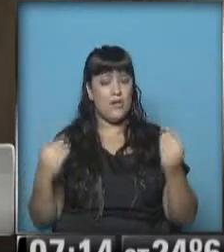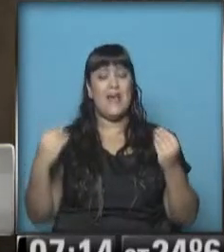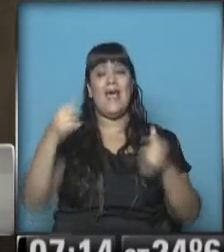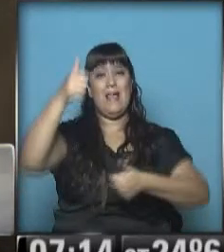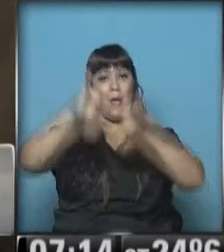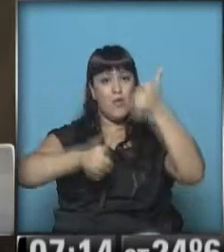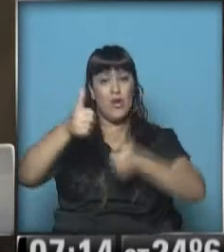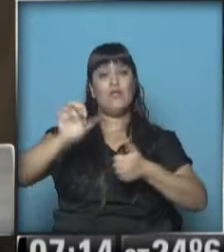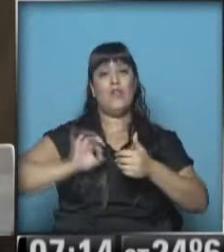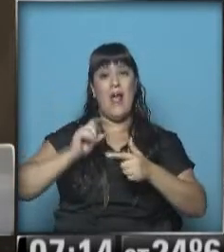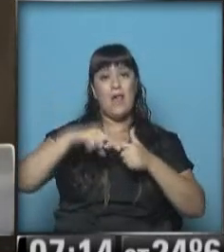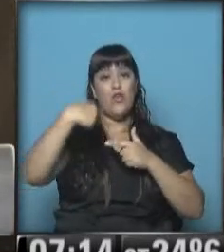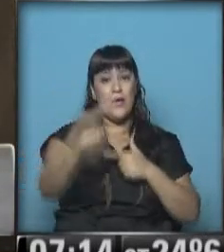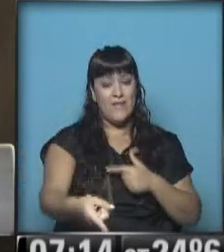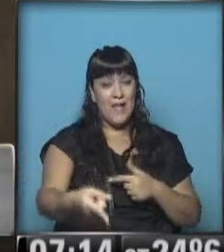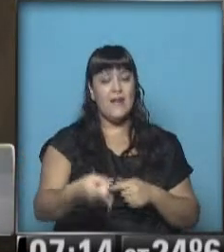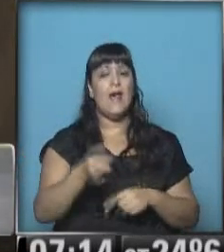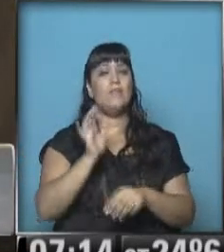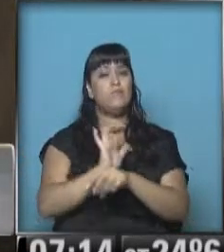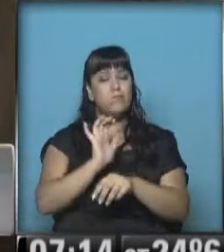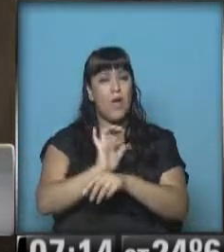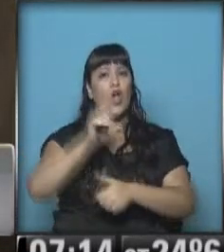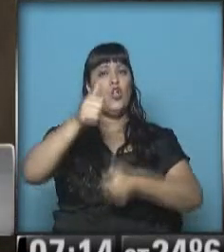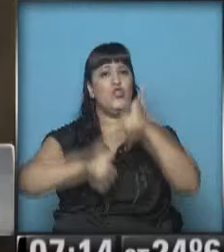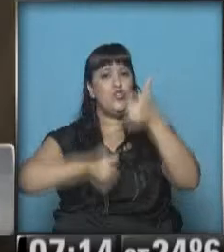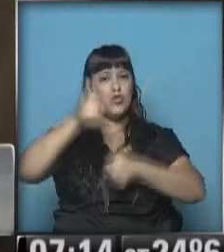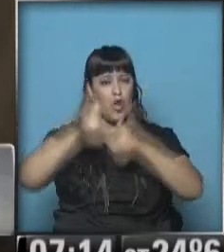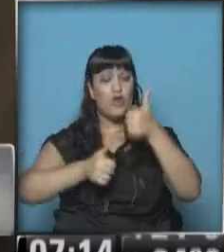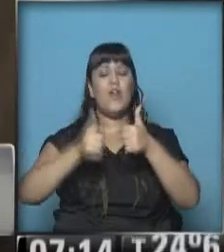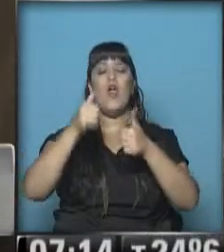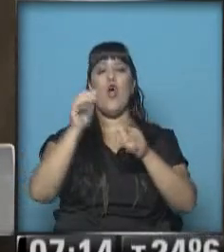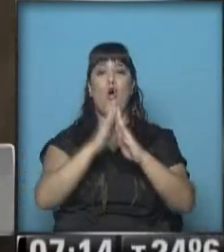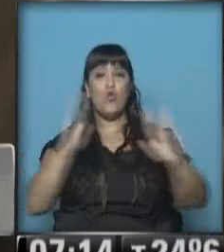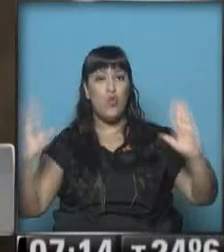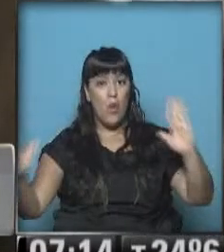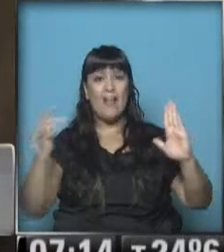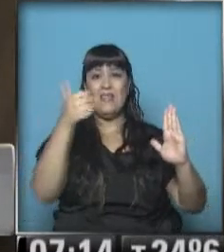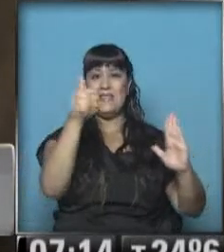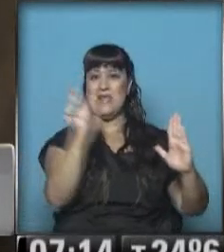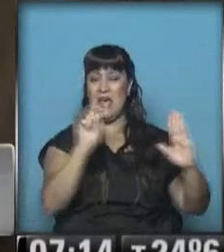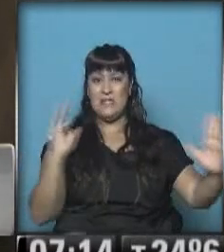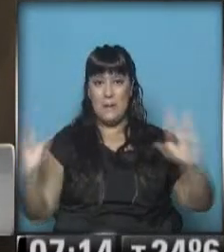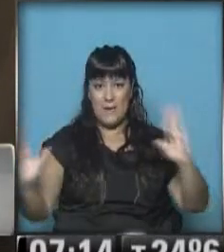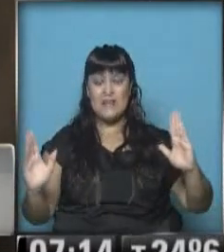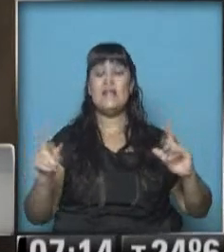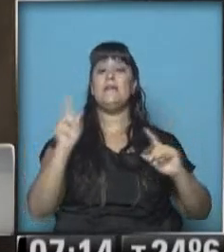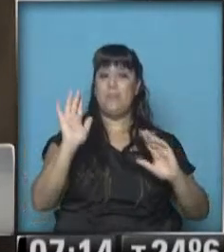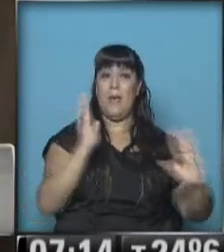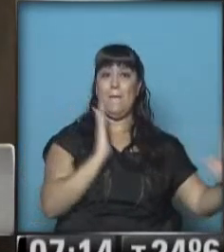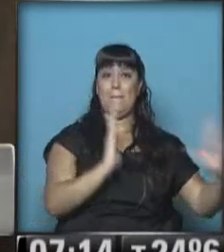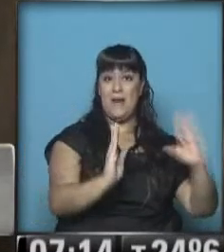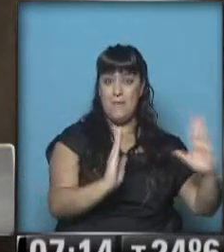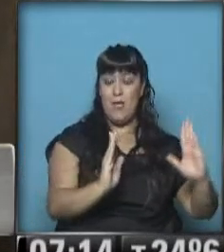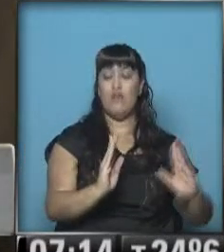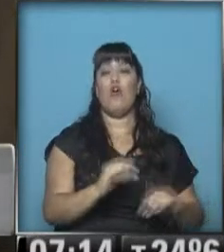viene sea un torneo de 6 meses en el primer tramo y de un